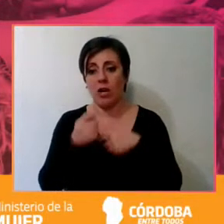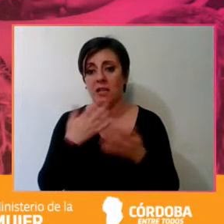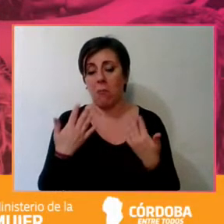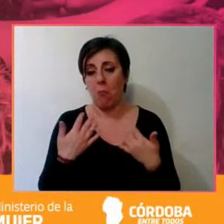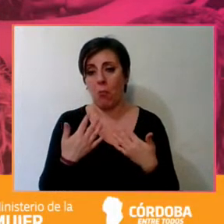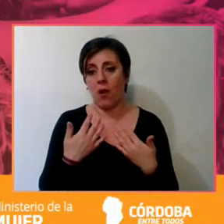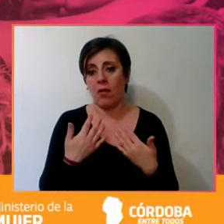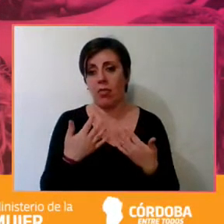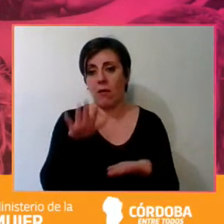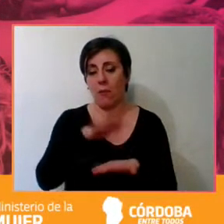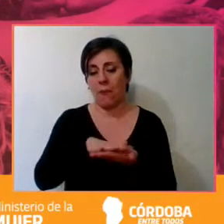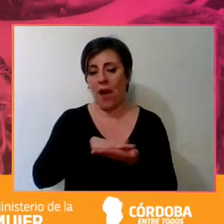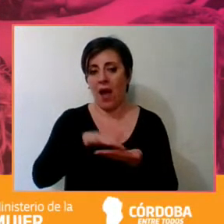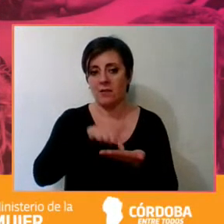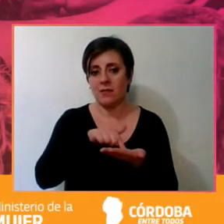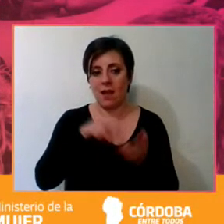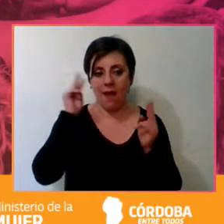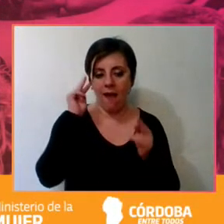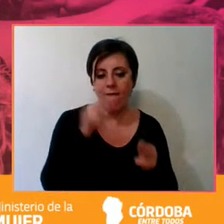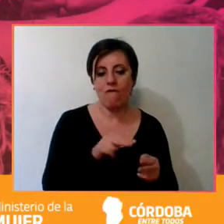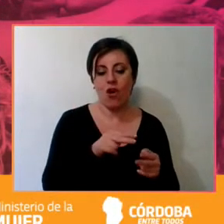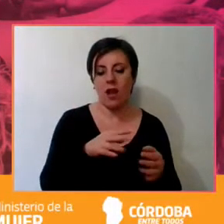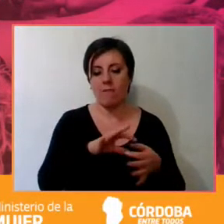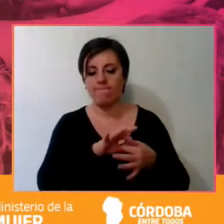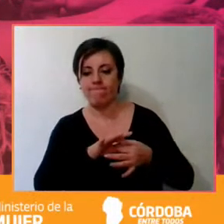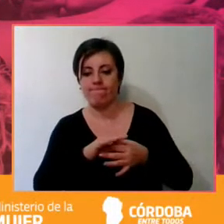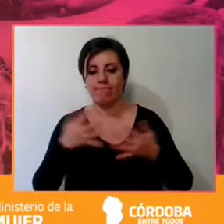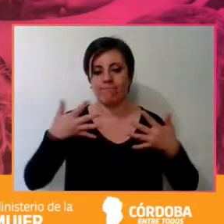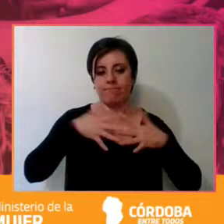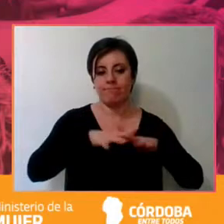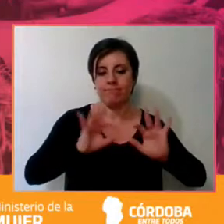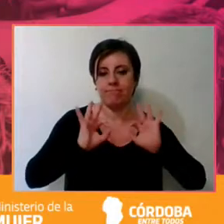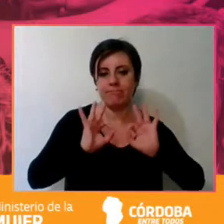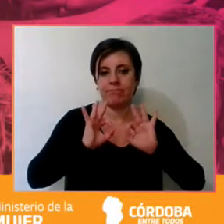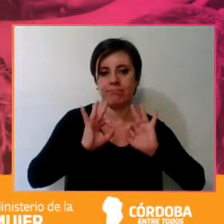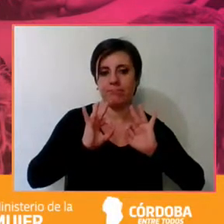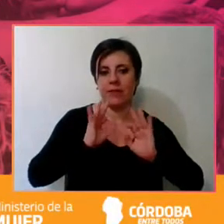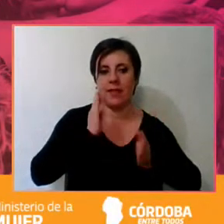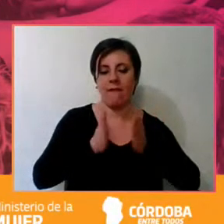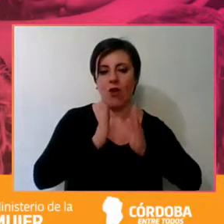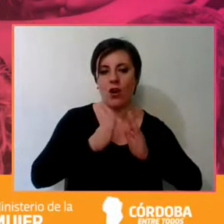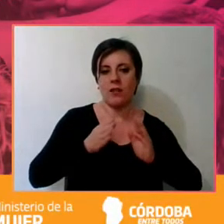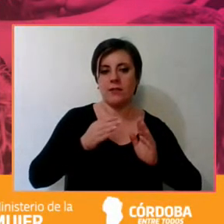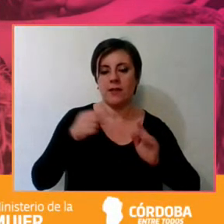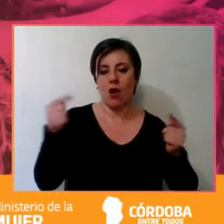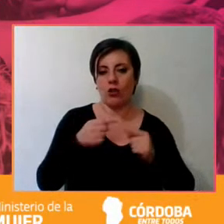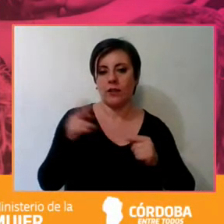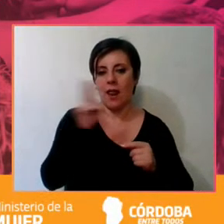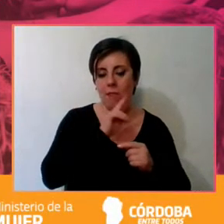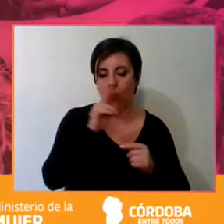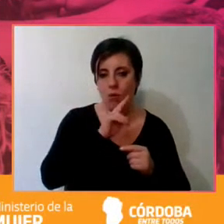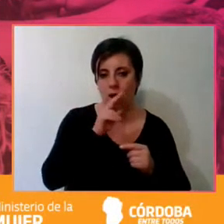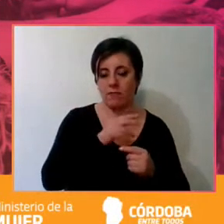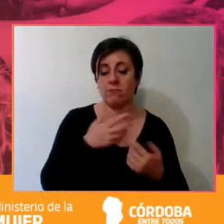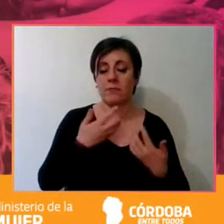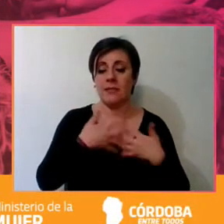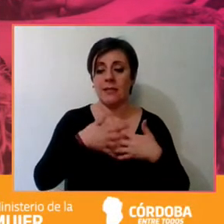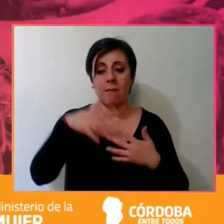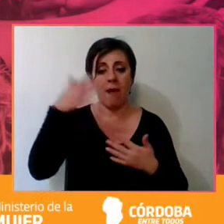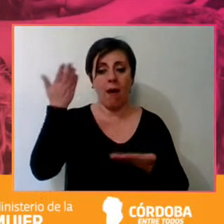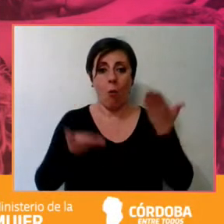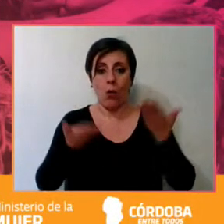las bases de un enfoque coordinado e integral de la violencia contra la mujer. Los sistemas jurídicos y los marcos